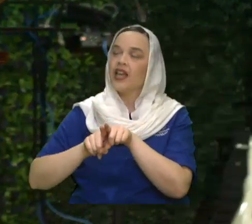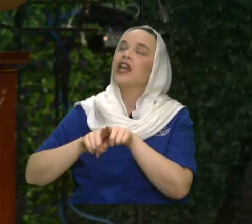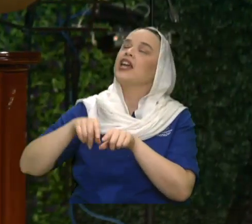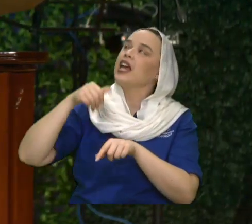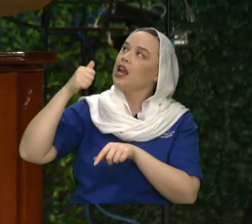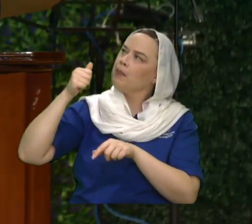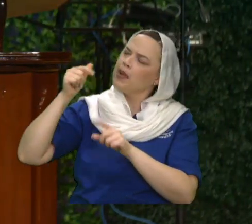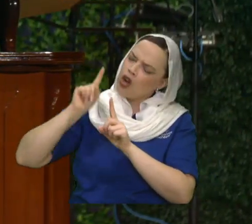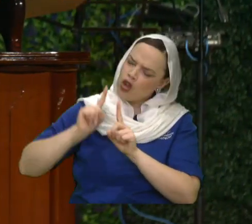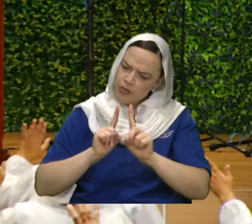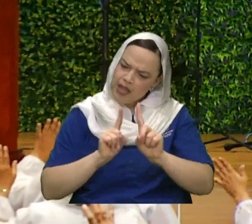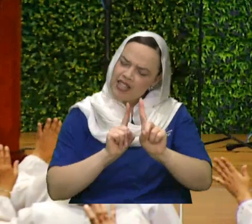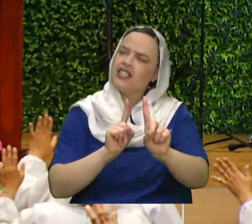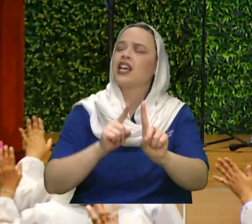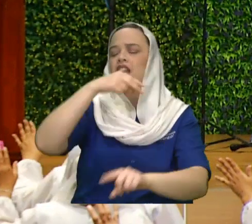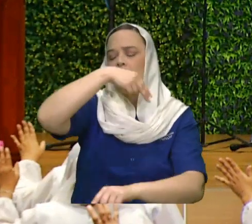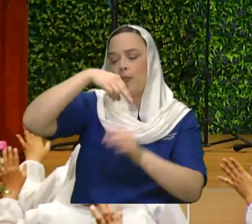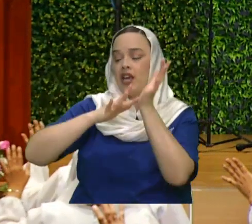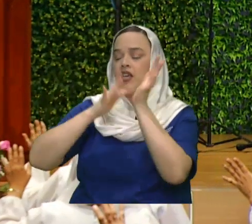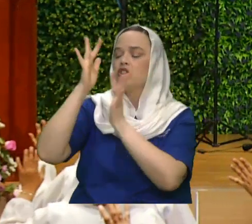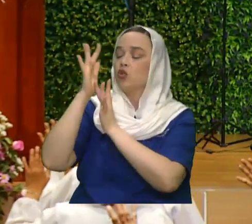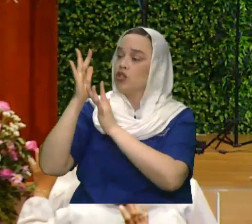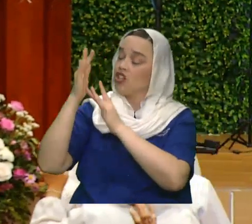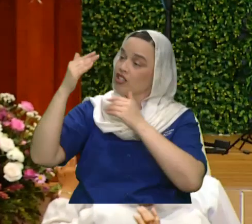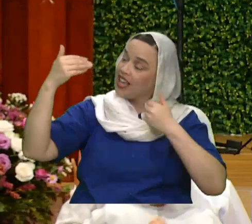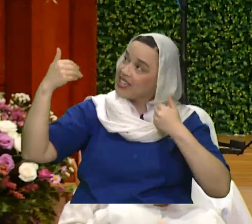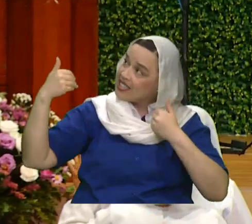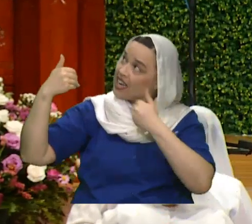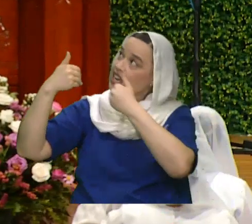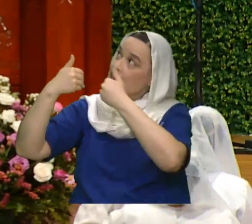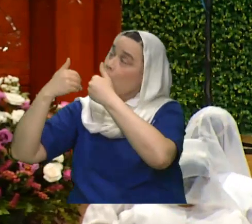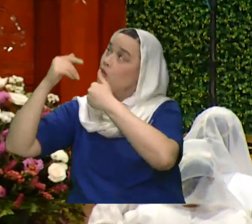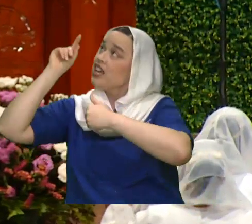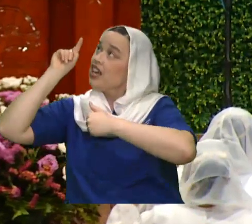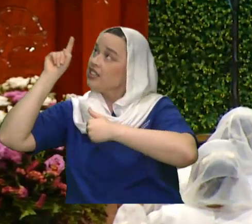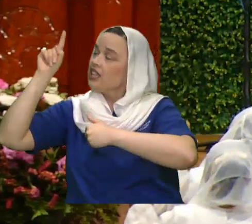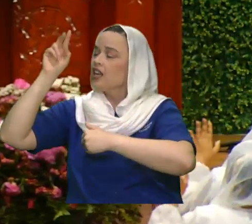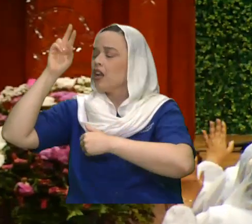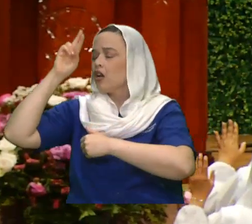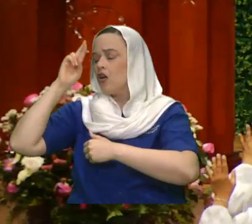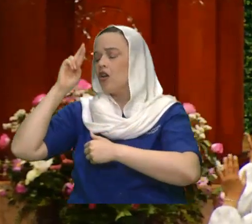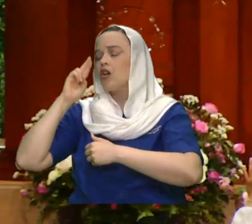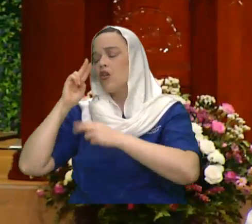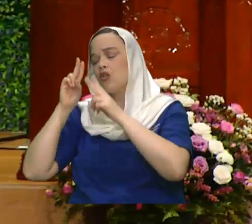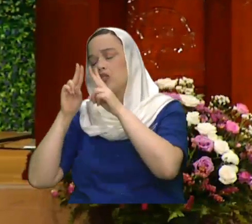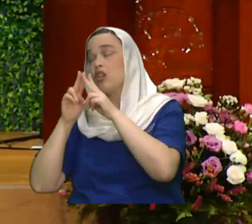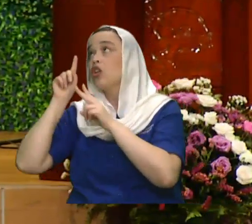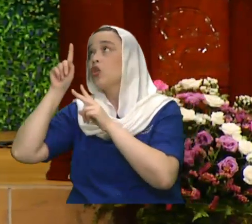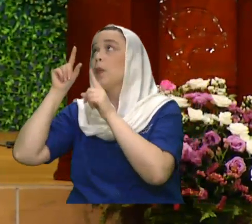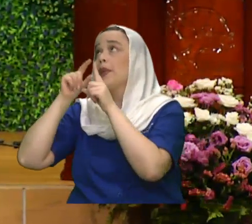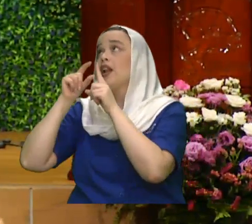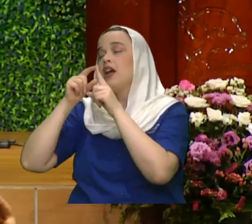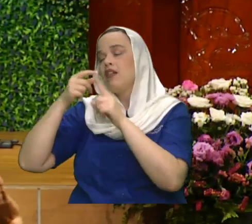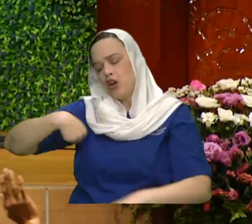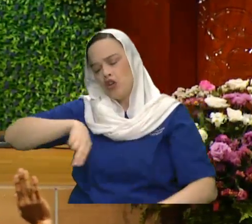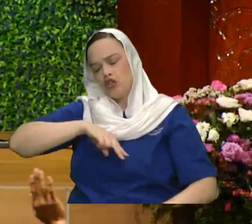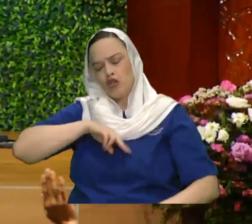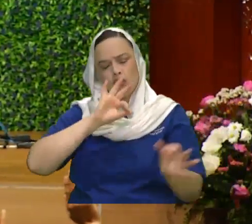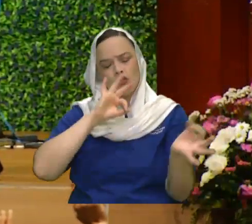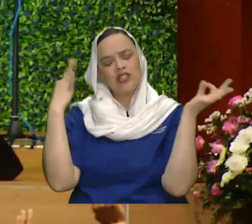jesus hoy nos acercamos delante de ti reconociendo señor que es tu palabra la que nos transforma